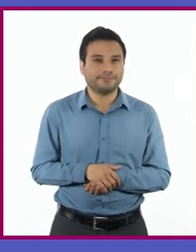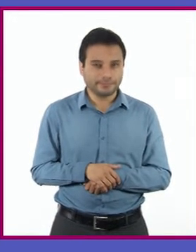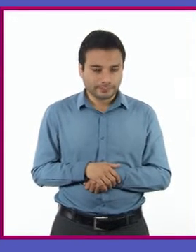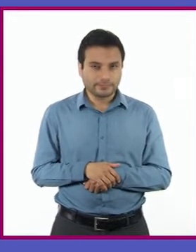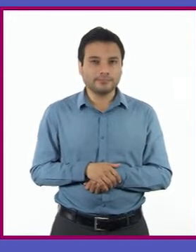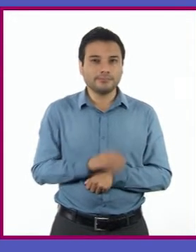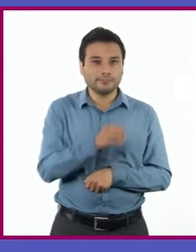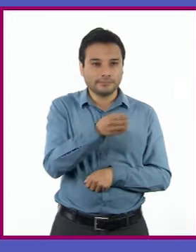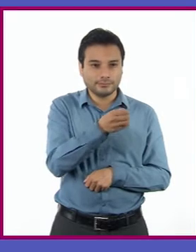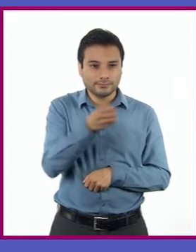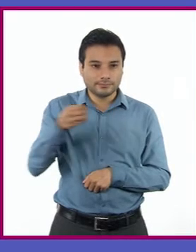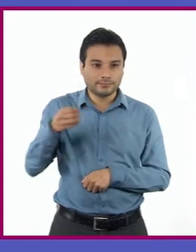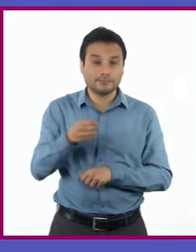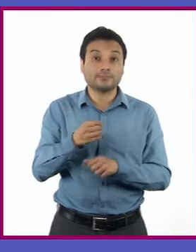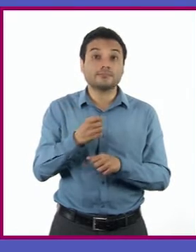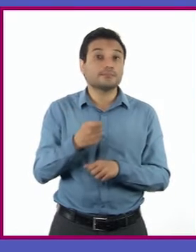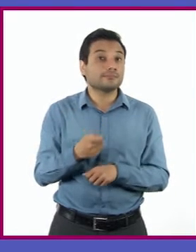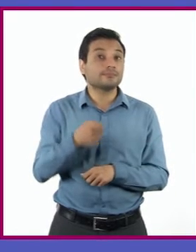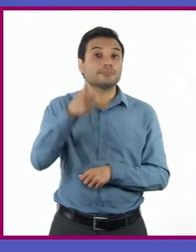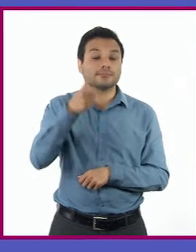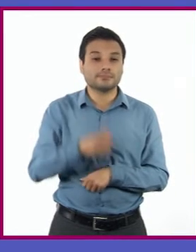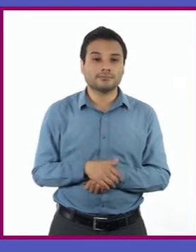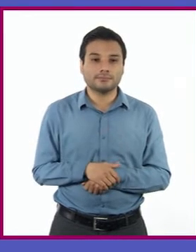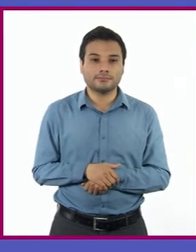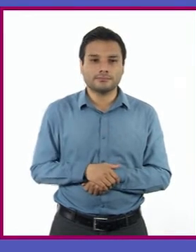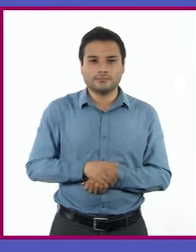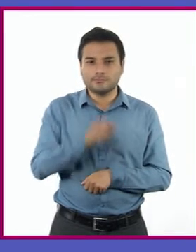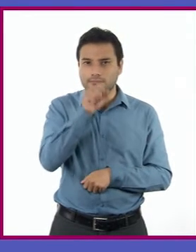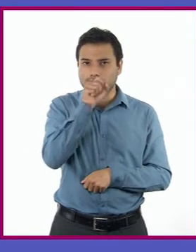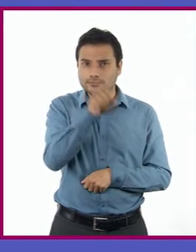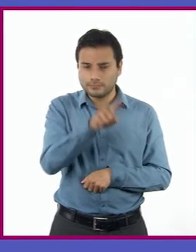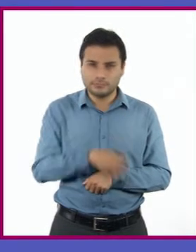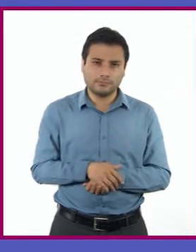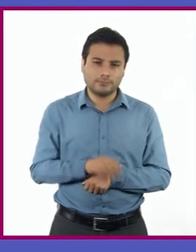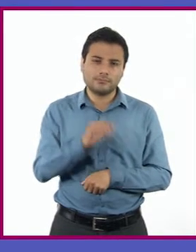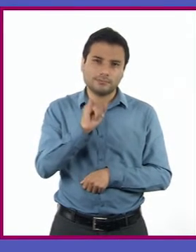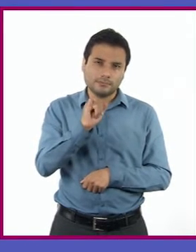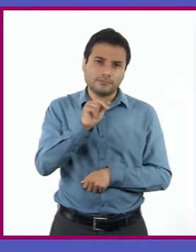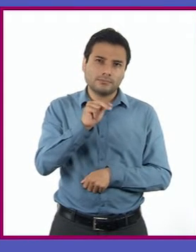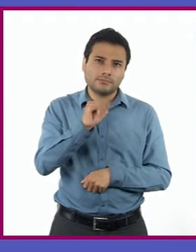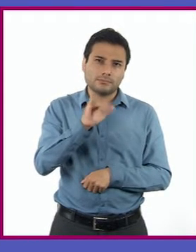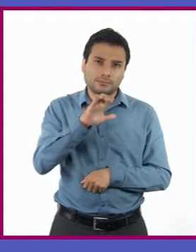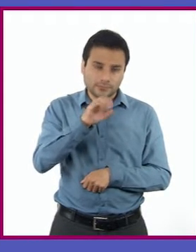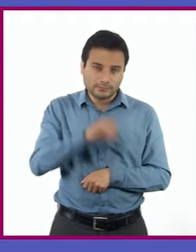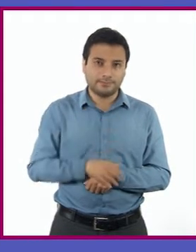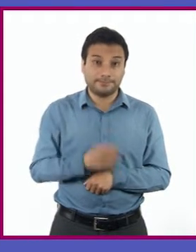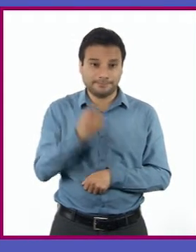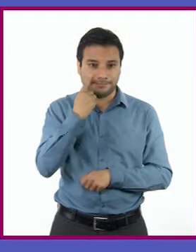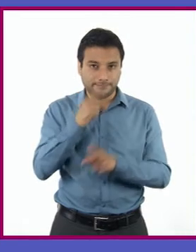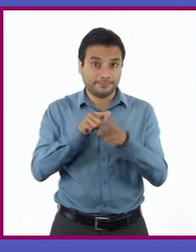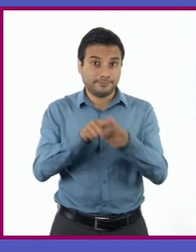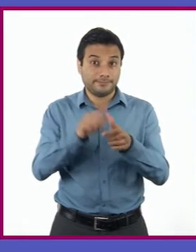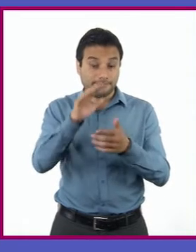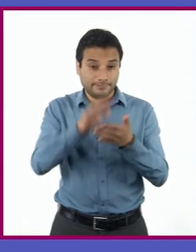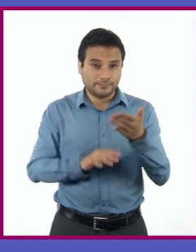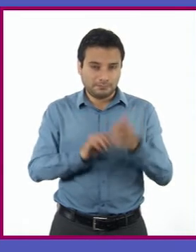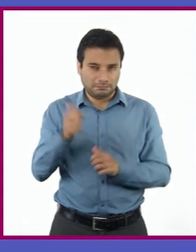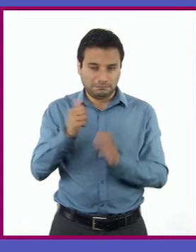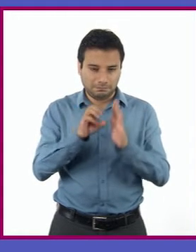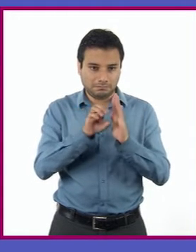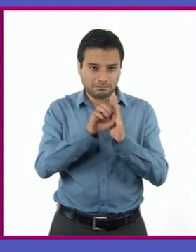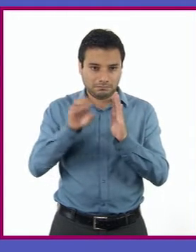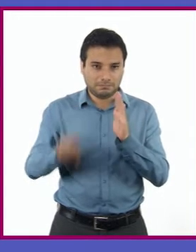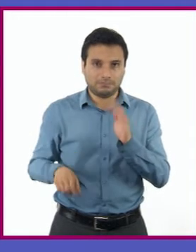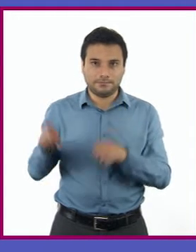es al principio. También pudo haber estado al inicio. Si seguimos leyendo, encontraremos otro marcado en